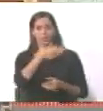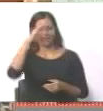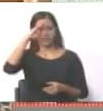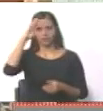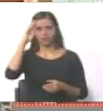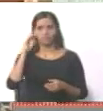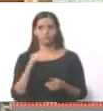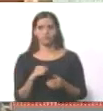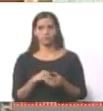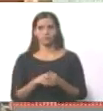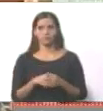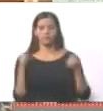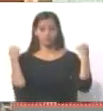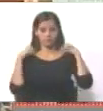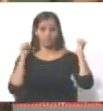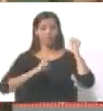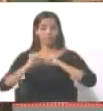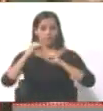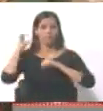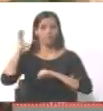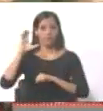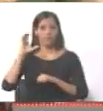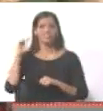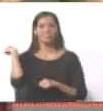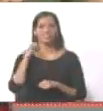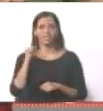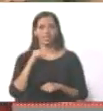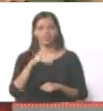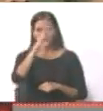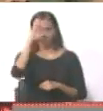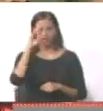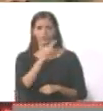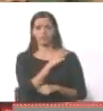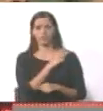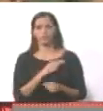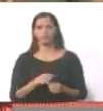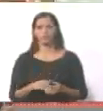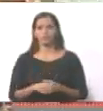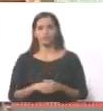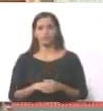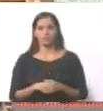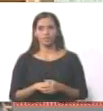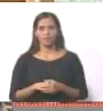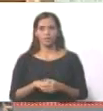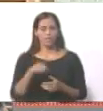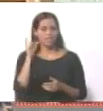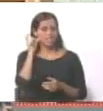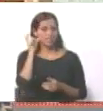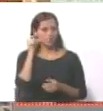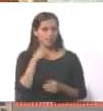¡Sí! ¿Ustedes están entrenando para defender la patria, verdad? ¡Sí! Escucha, Sebastiana,